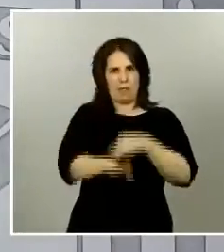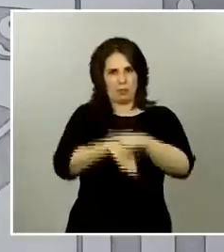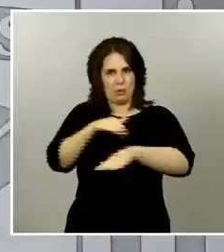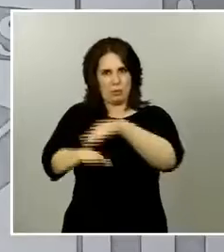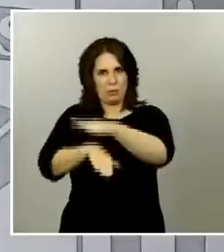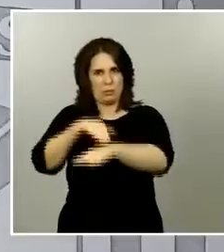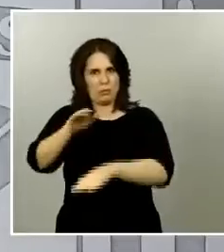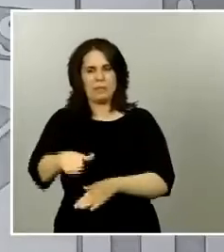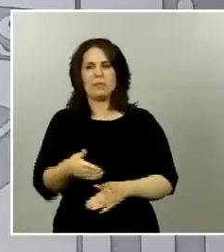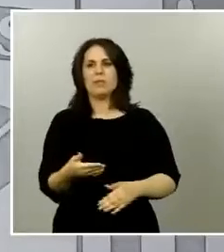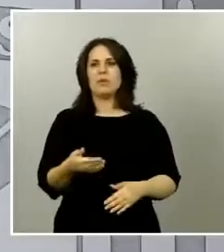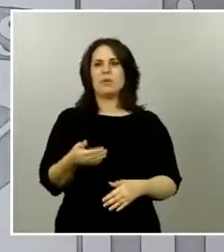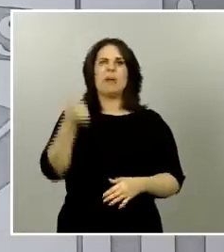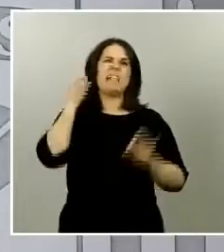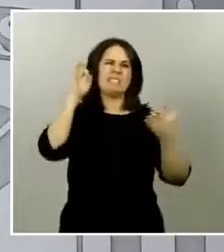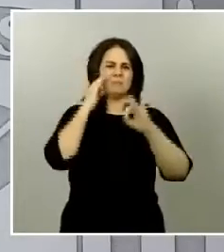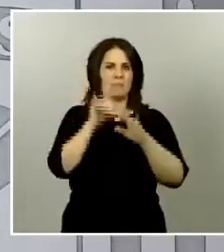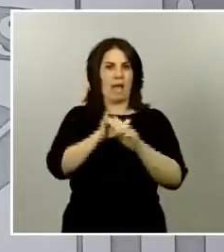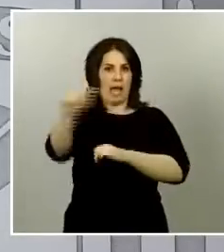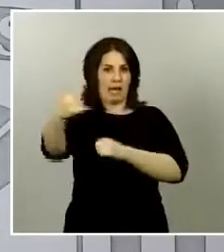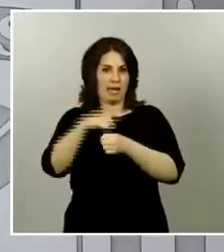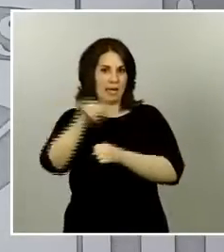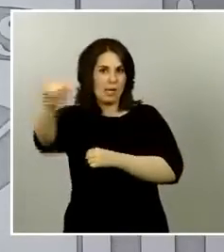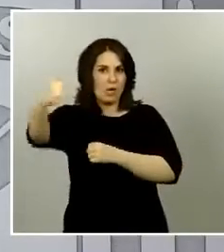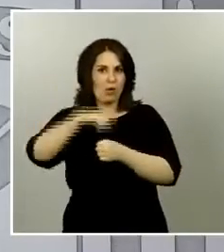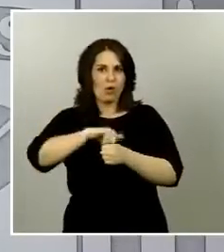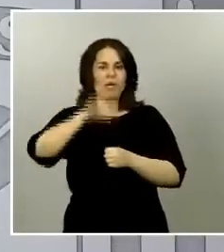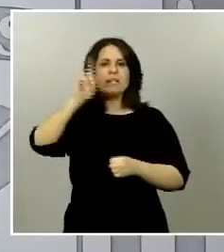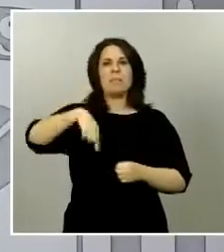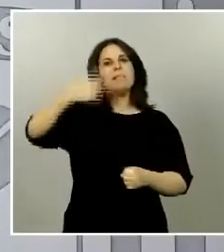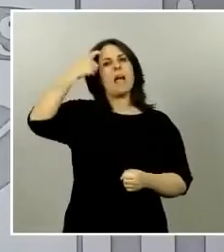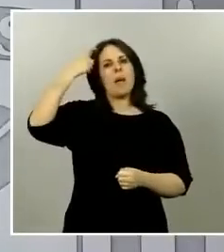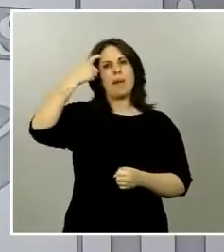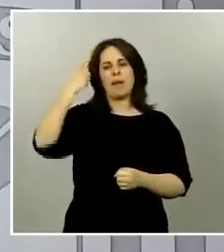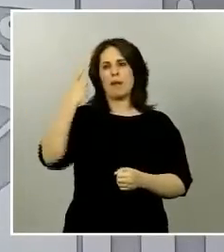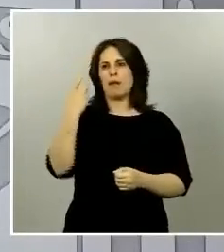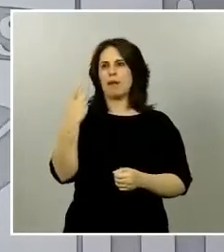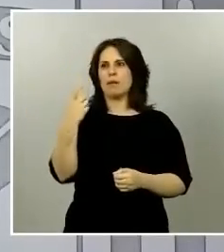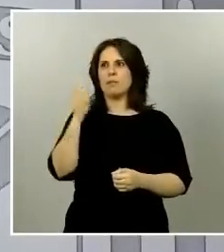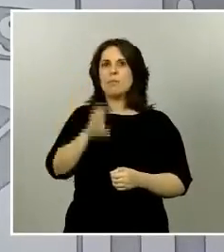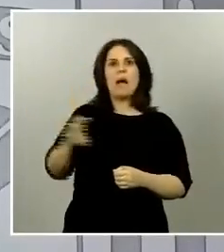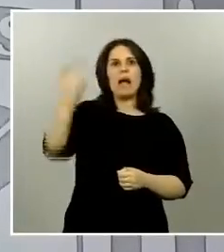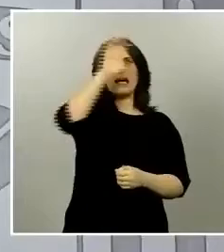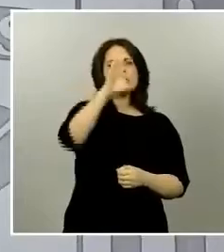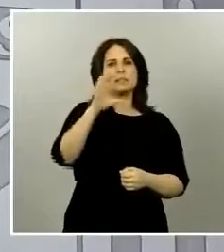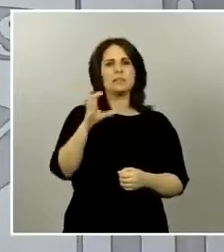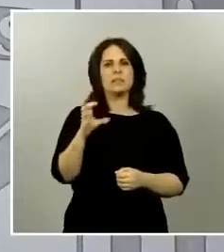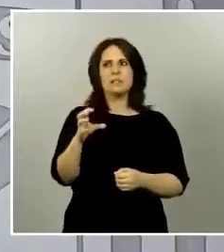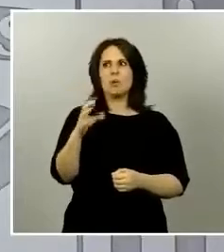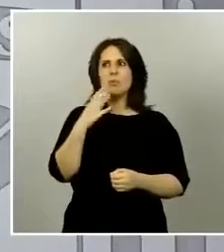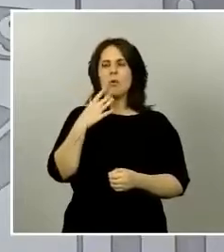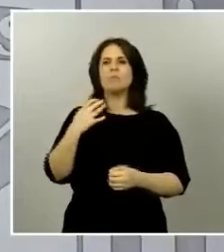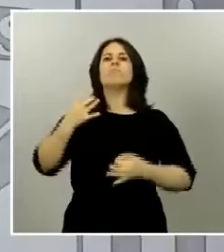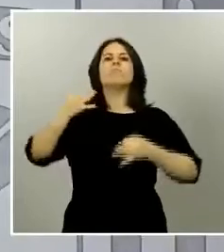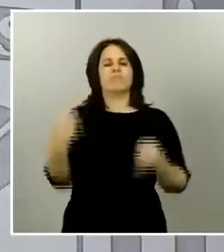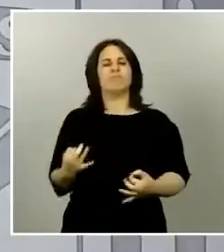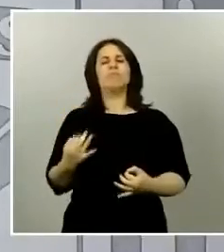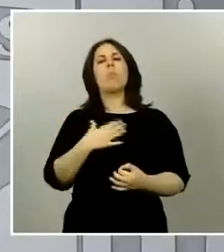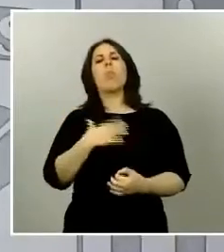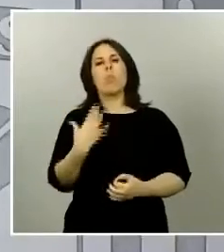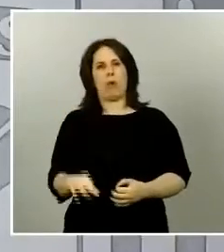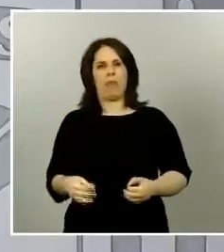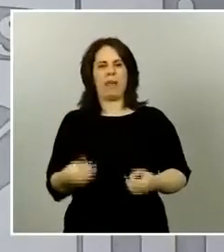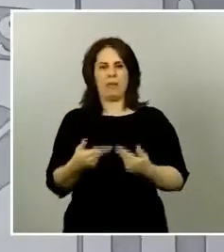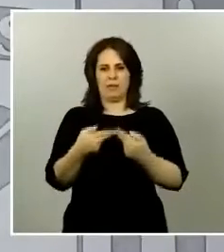del tránsito, en los medios de fundamentalmente aéreos, en la capacidad de ver cuando los países están en